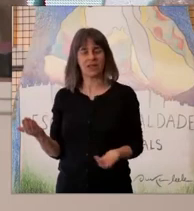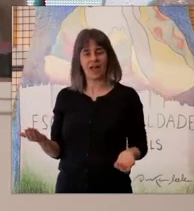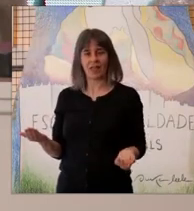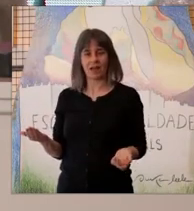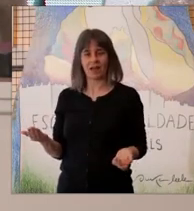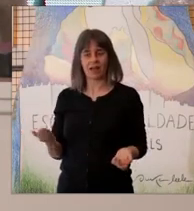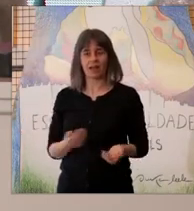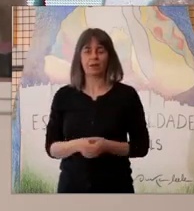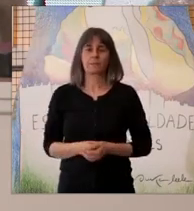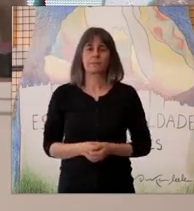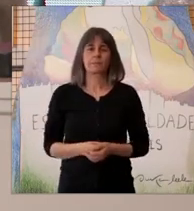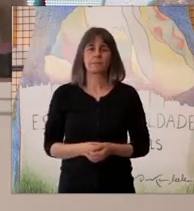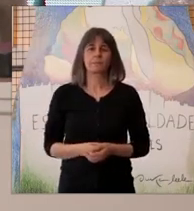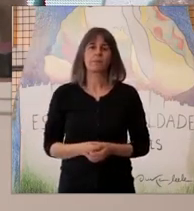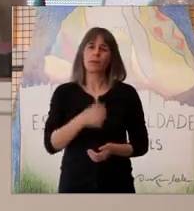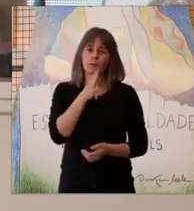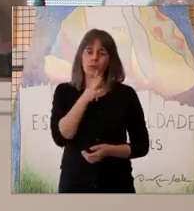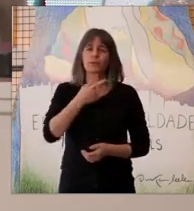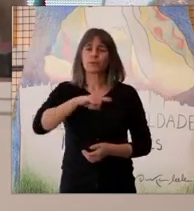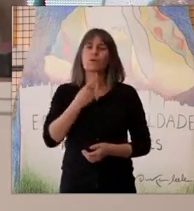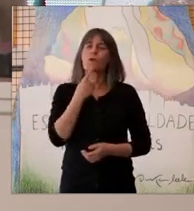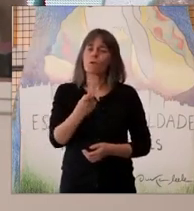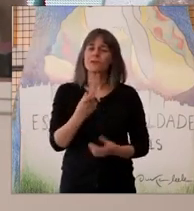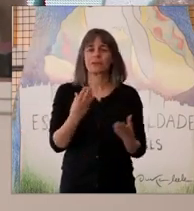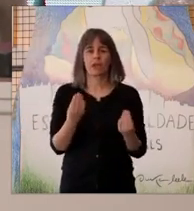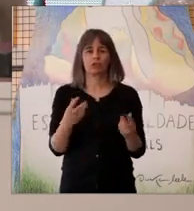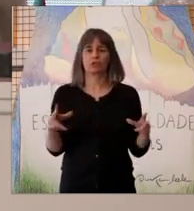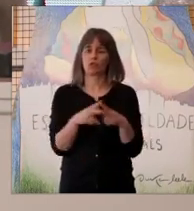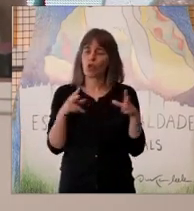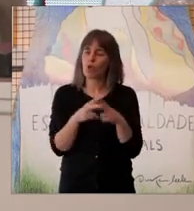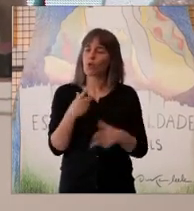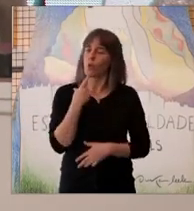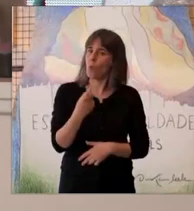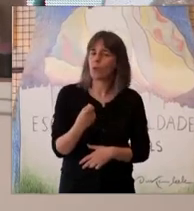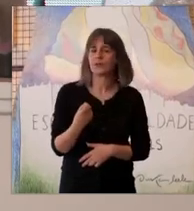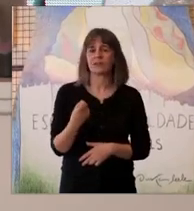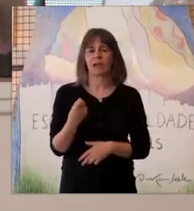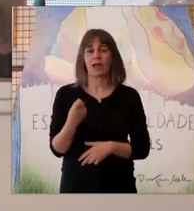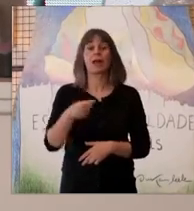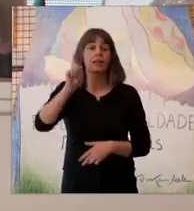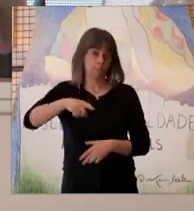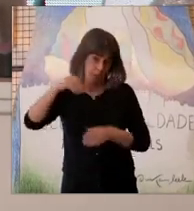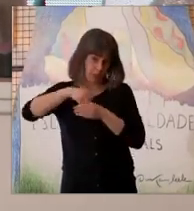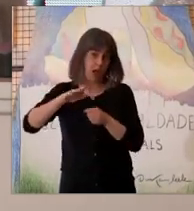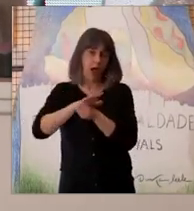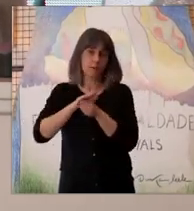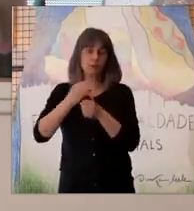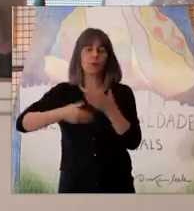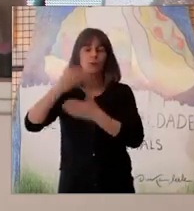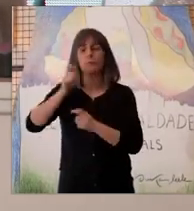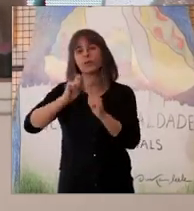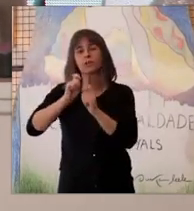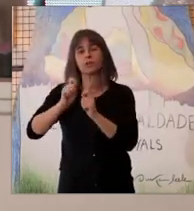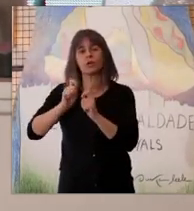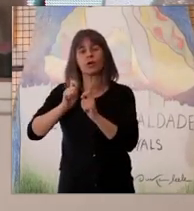porque nos cuesta tanto como como sociedad y también como ámbito periodístico reconocer